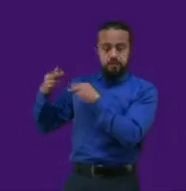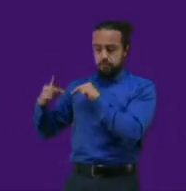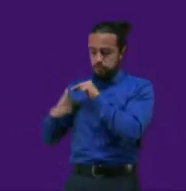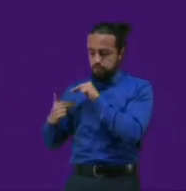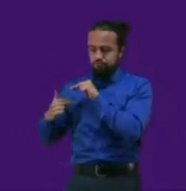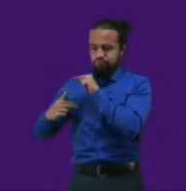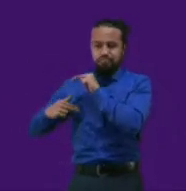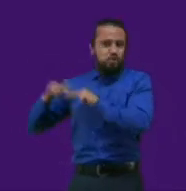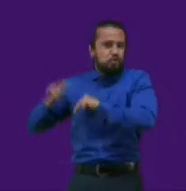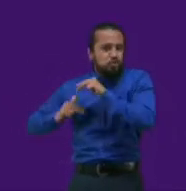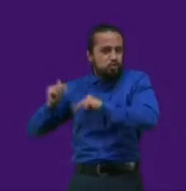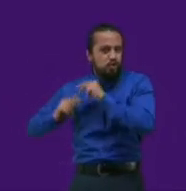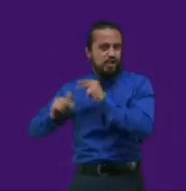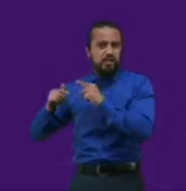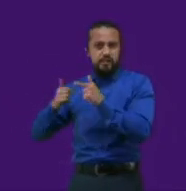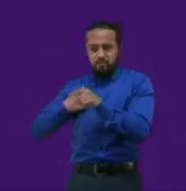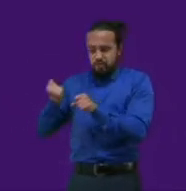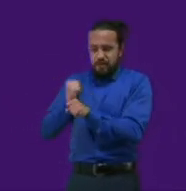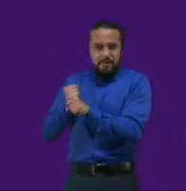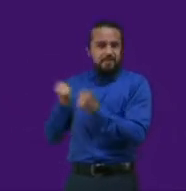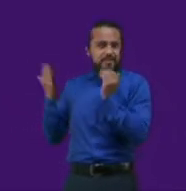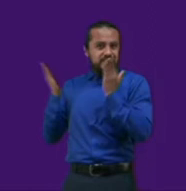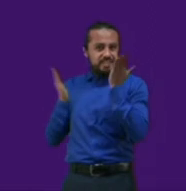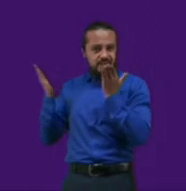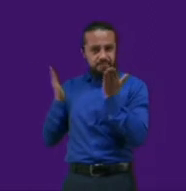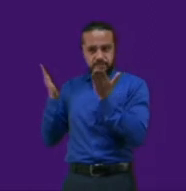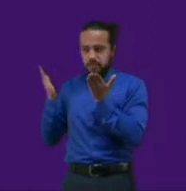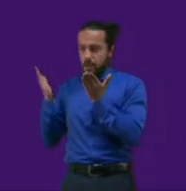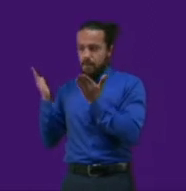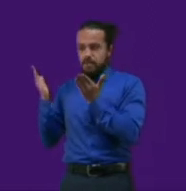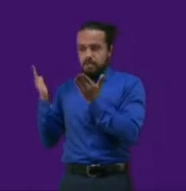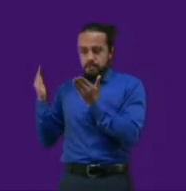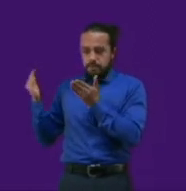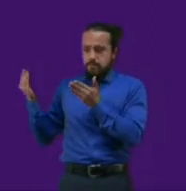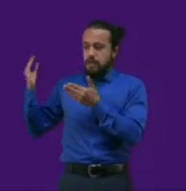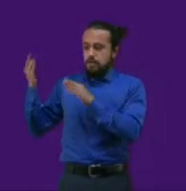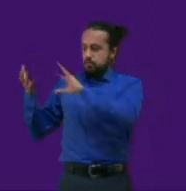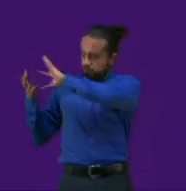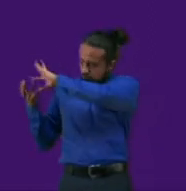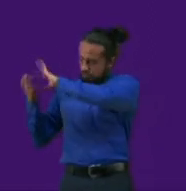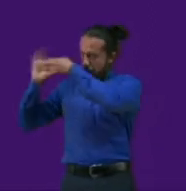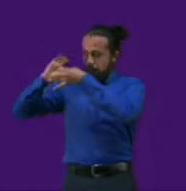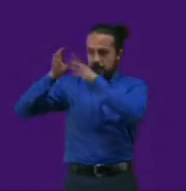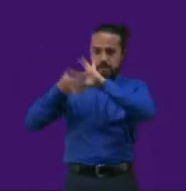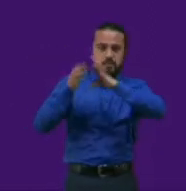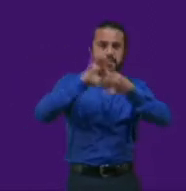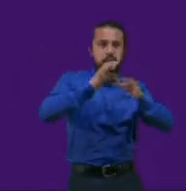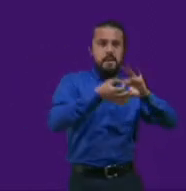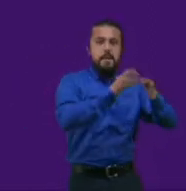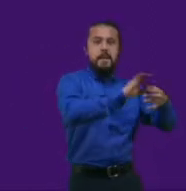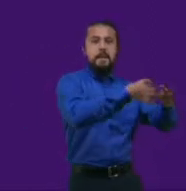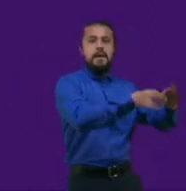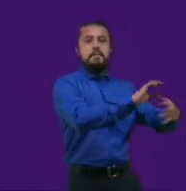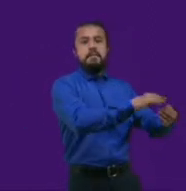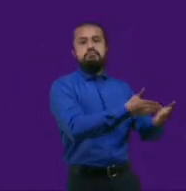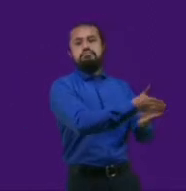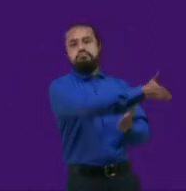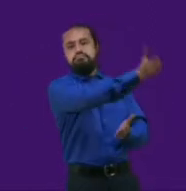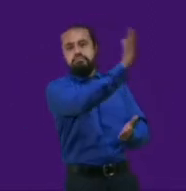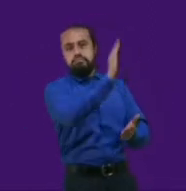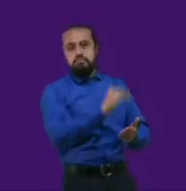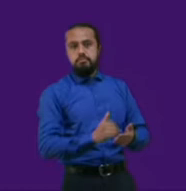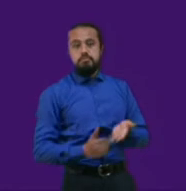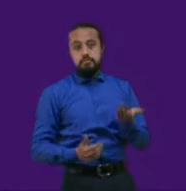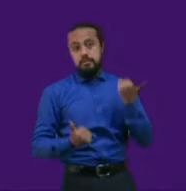solucionado su tema de servicios financieros o servicios de financiación, pues ese cliente o ese proveedor mío va a ser mucho mejor cliente y mucho mejor proveedor